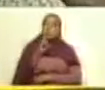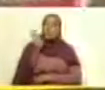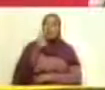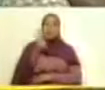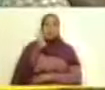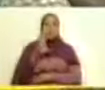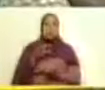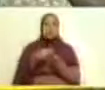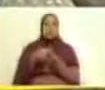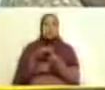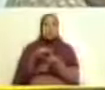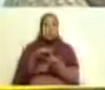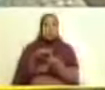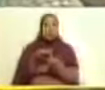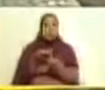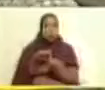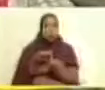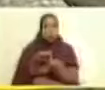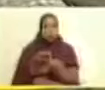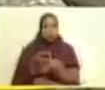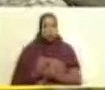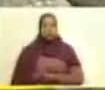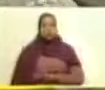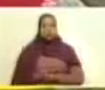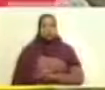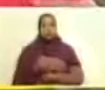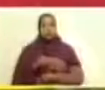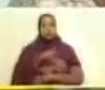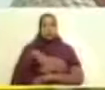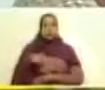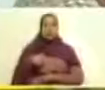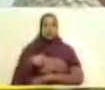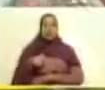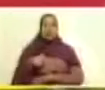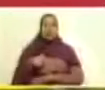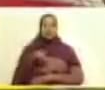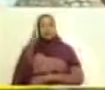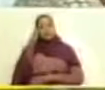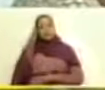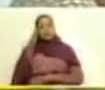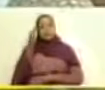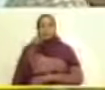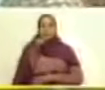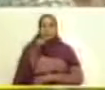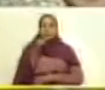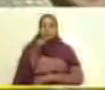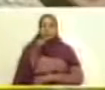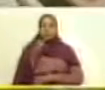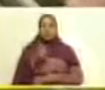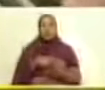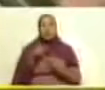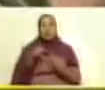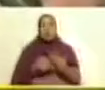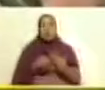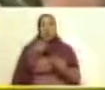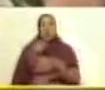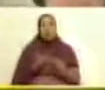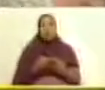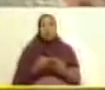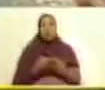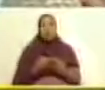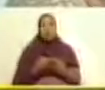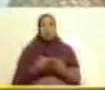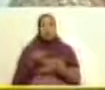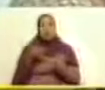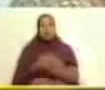Pues nosotros sabemos que en los planes de